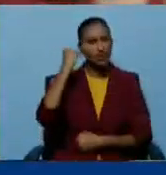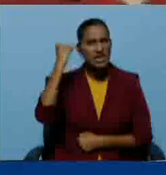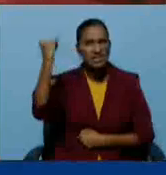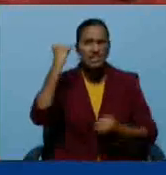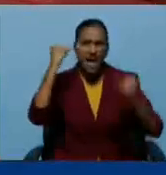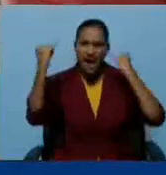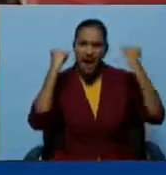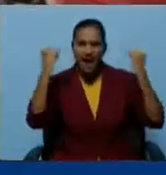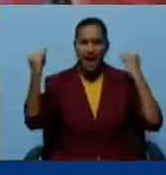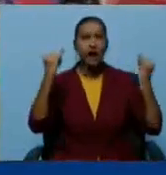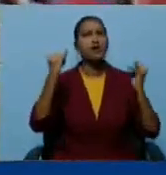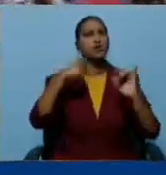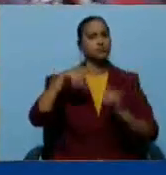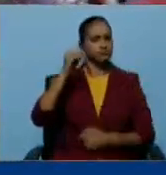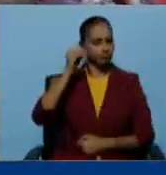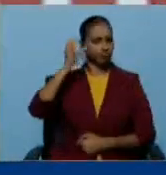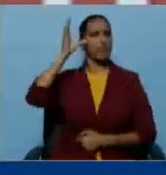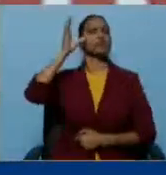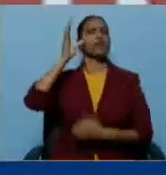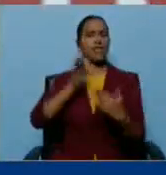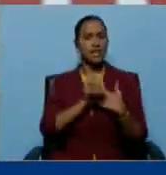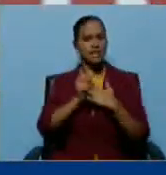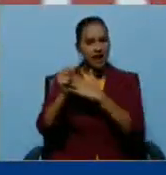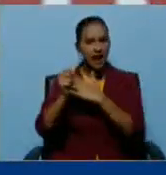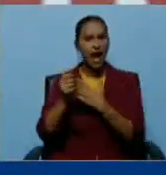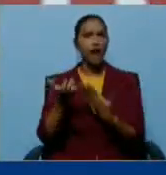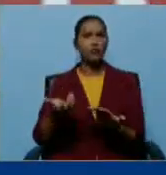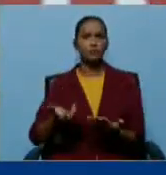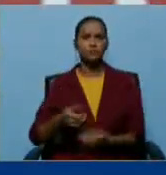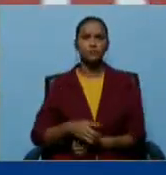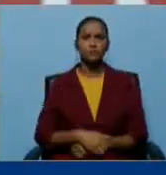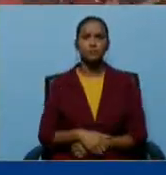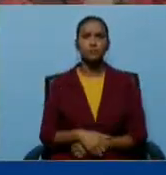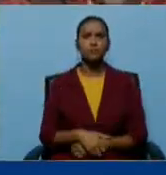ideas, con su capacidad de liderazgo.